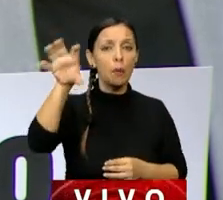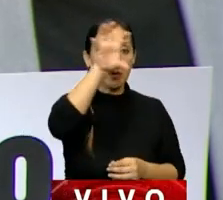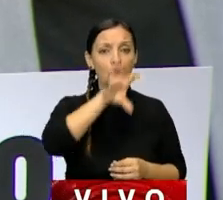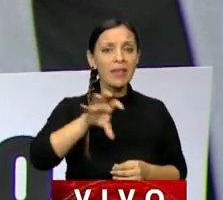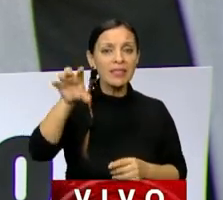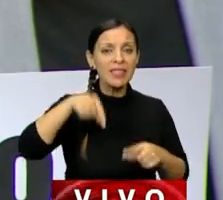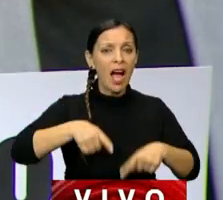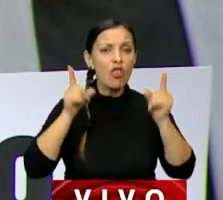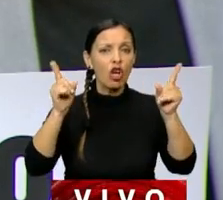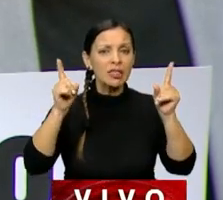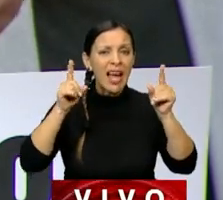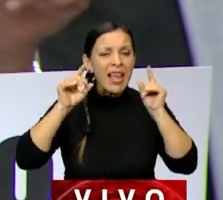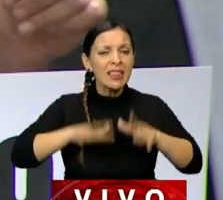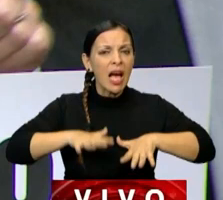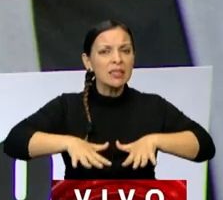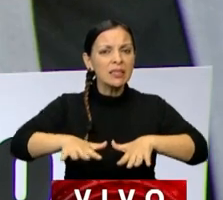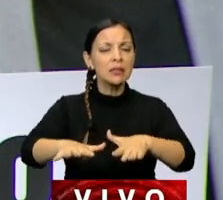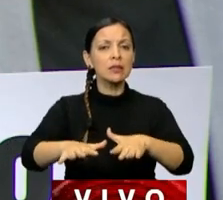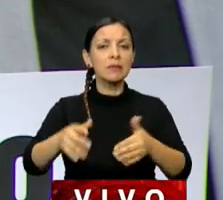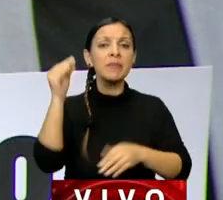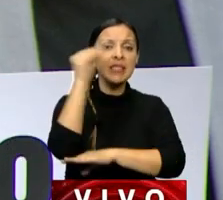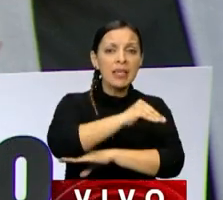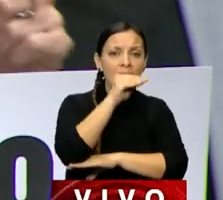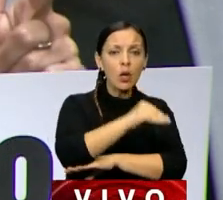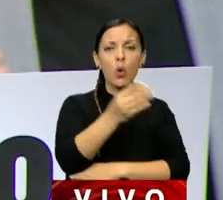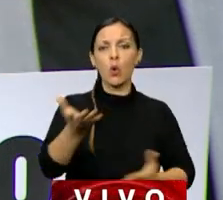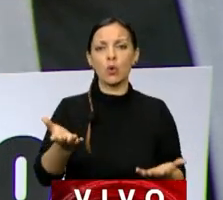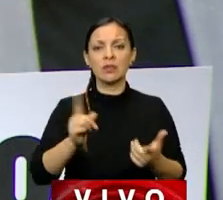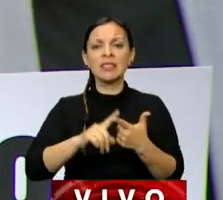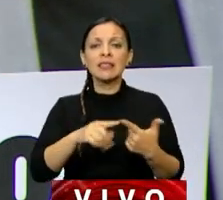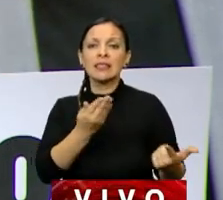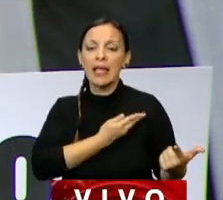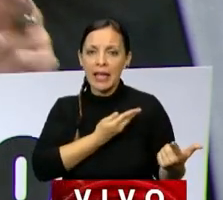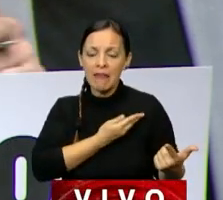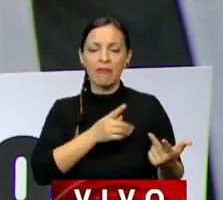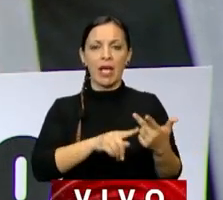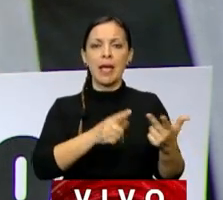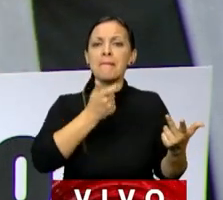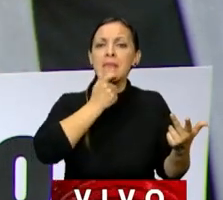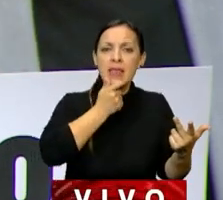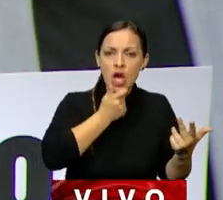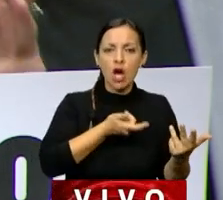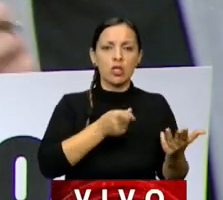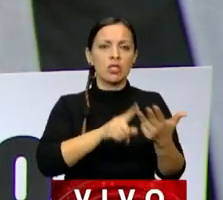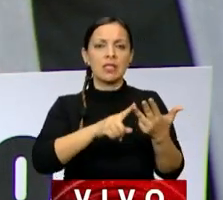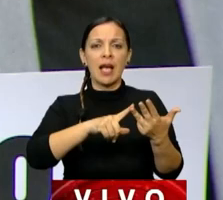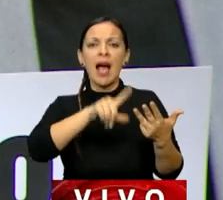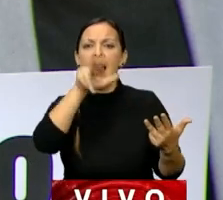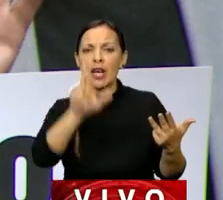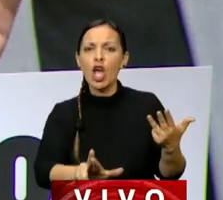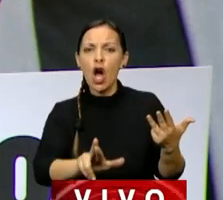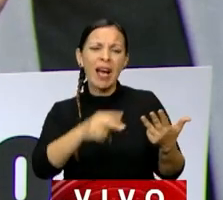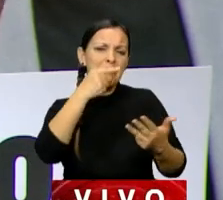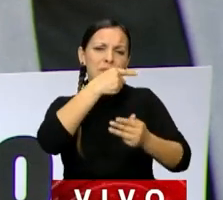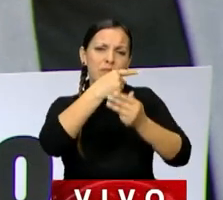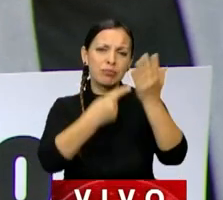están en lucha. Santa Cruz, Santa Fe, Mendoza, La Rioja, entre